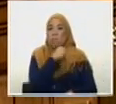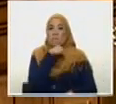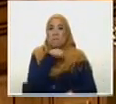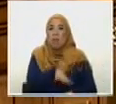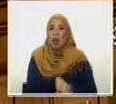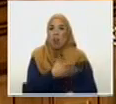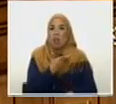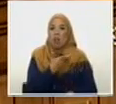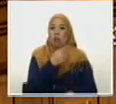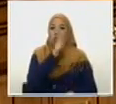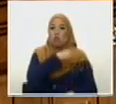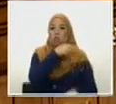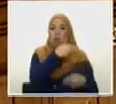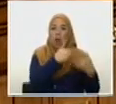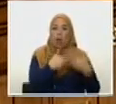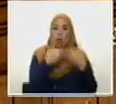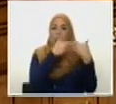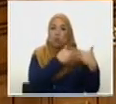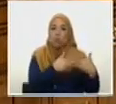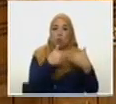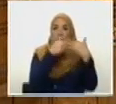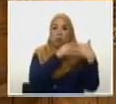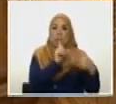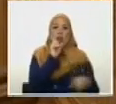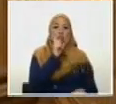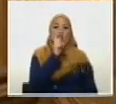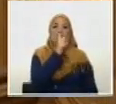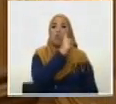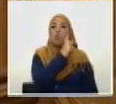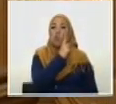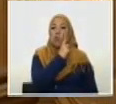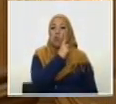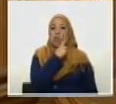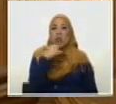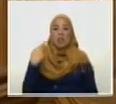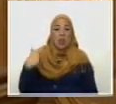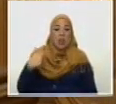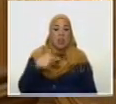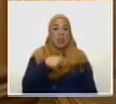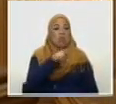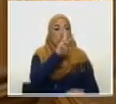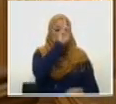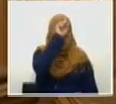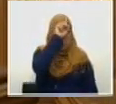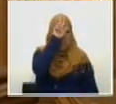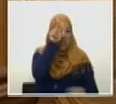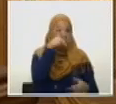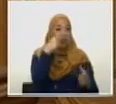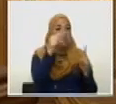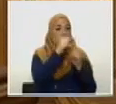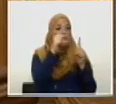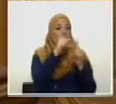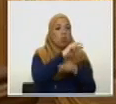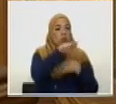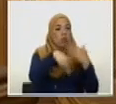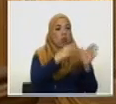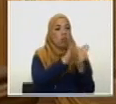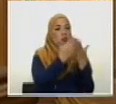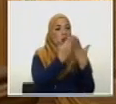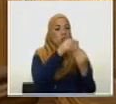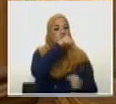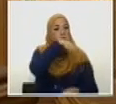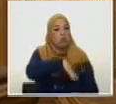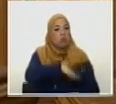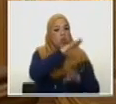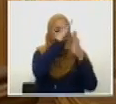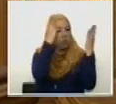pero jamás serán nombrados. Porque las ratas y las cucarachas se comerán las letras que los nombran en las páginas de la historia de